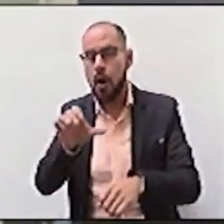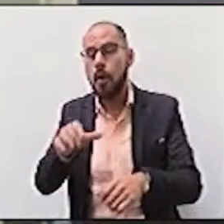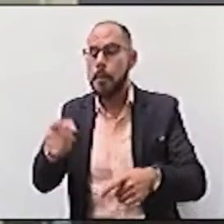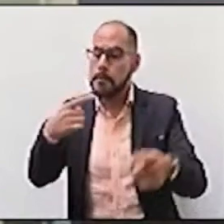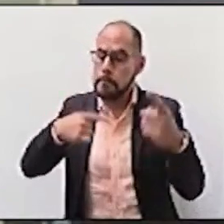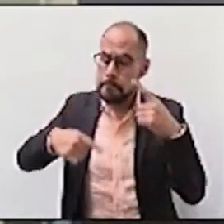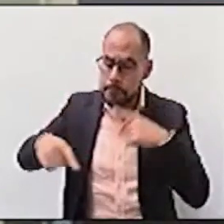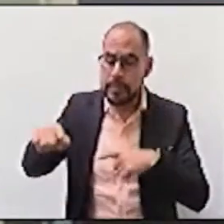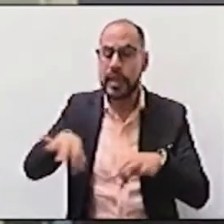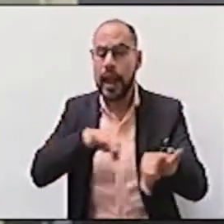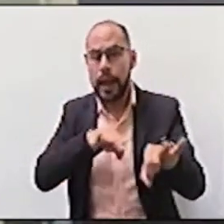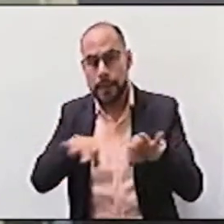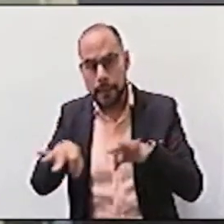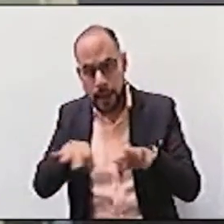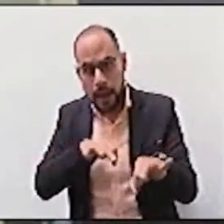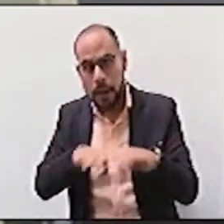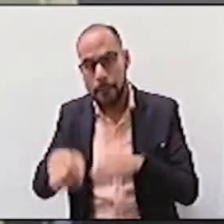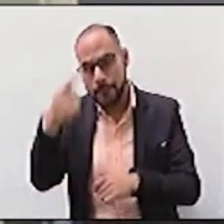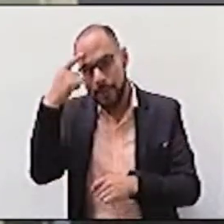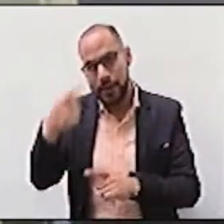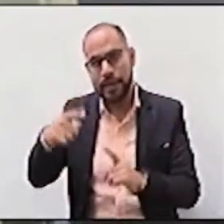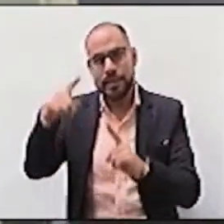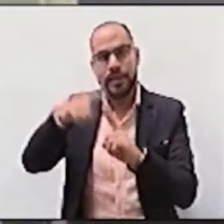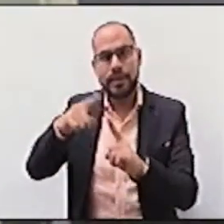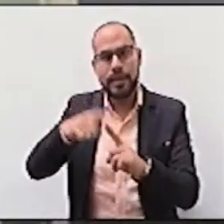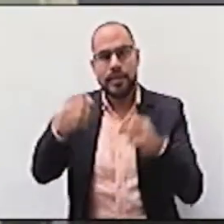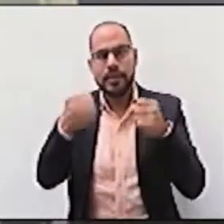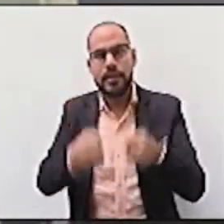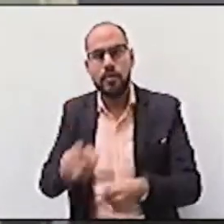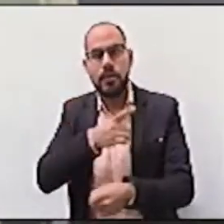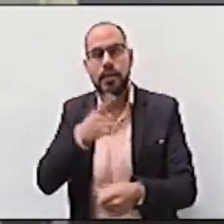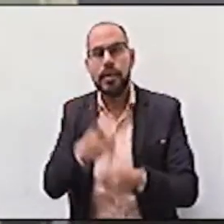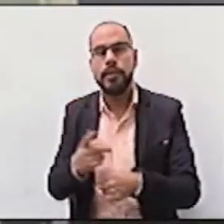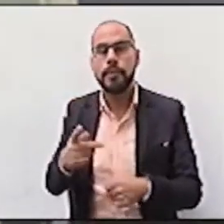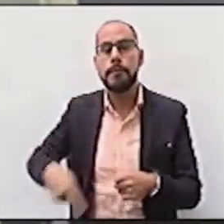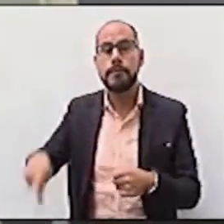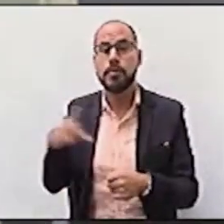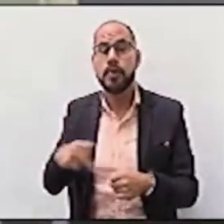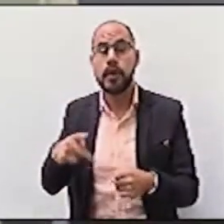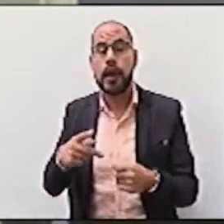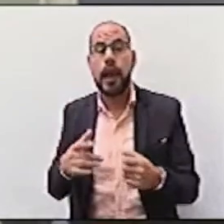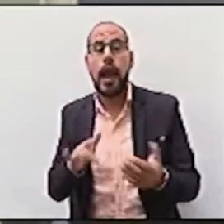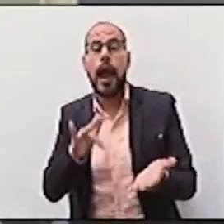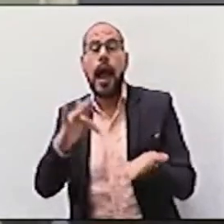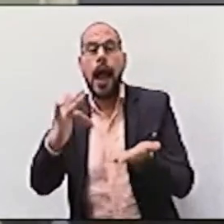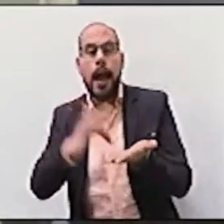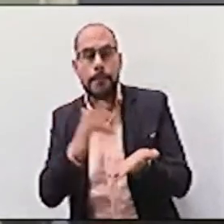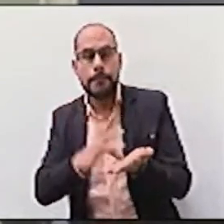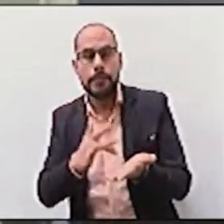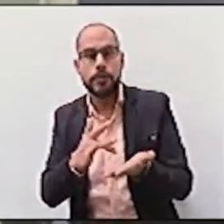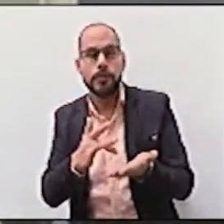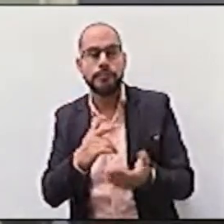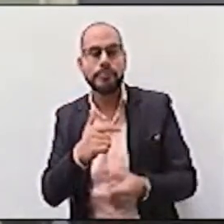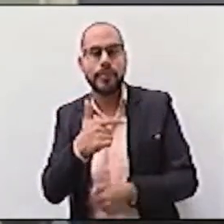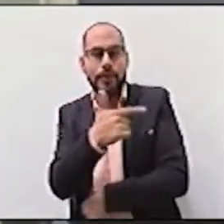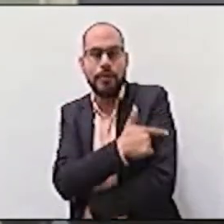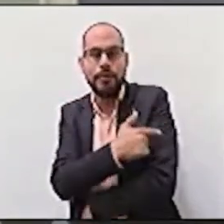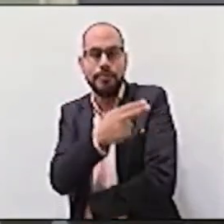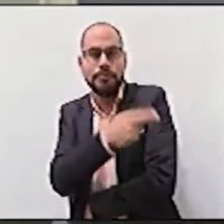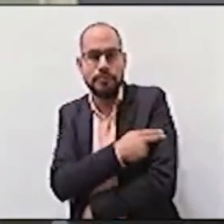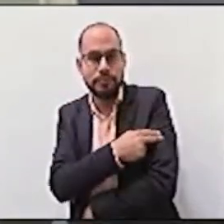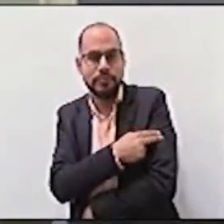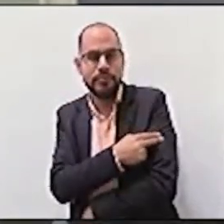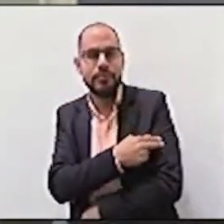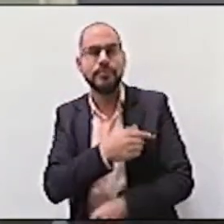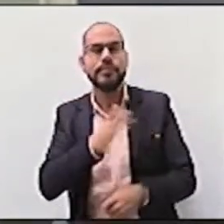trabajos en tareas de seguridad pública a través de la Guardia Nacional y que sea un ente